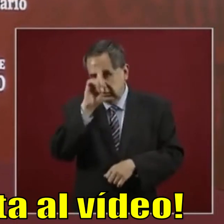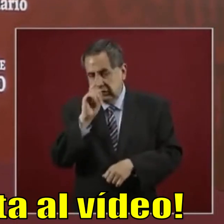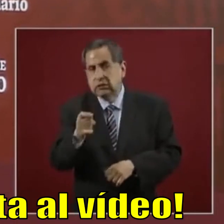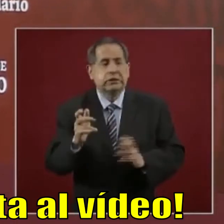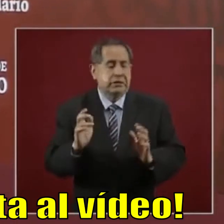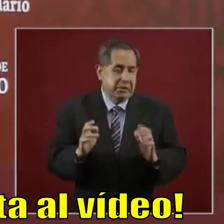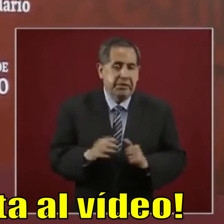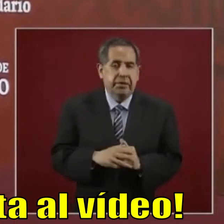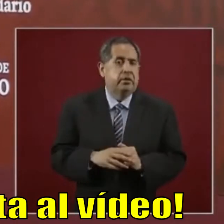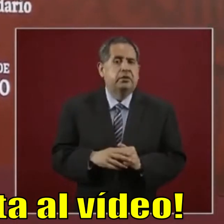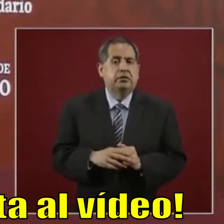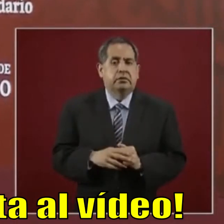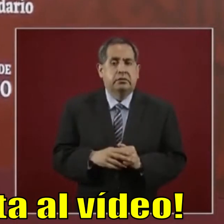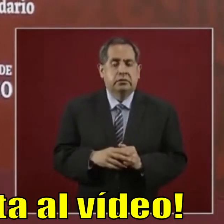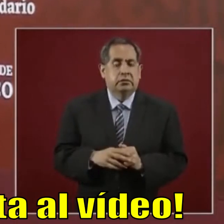En este